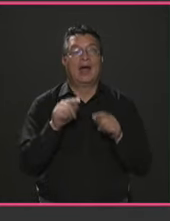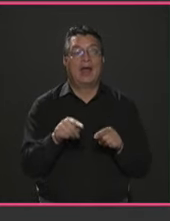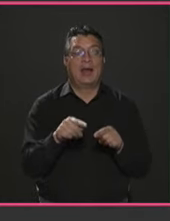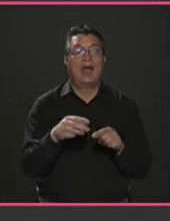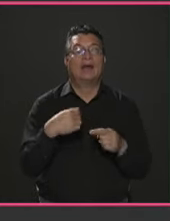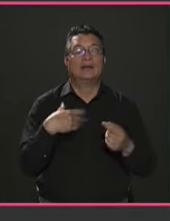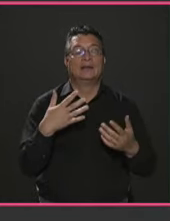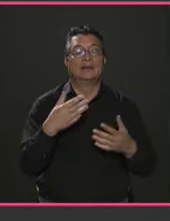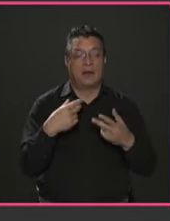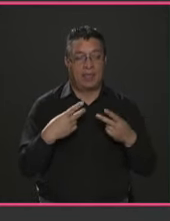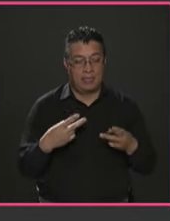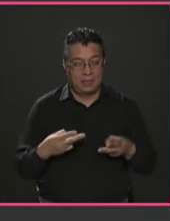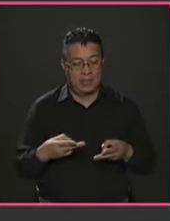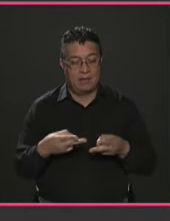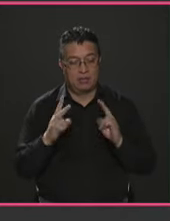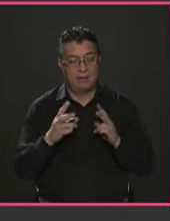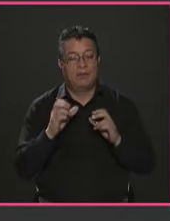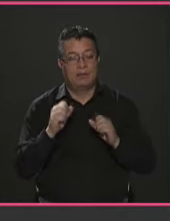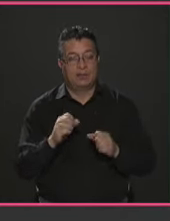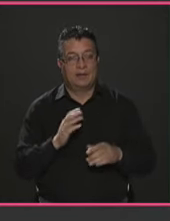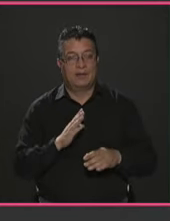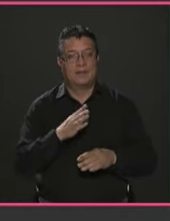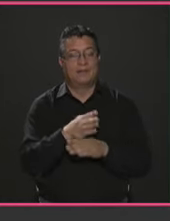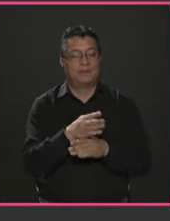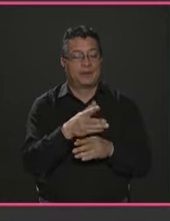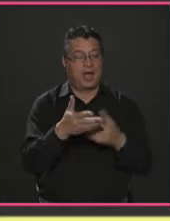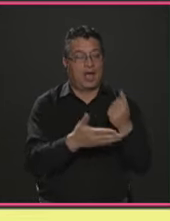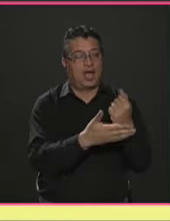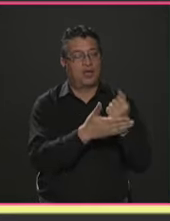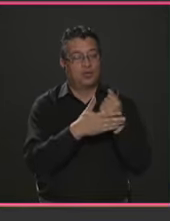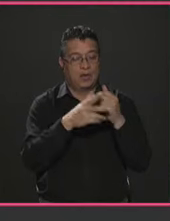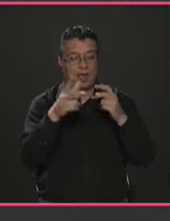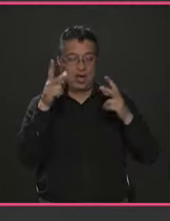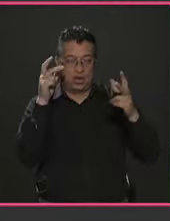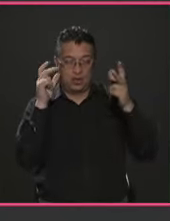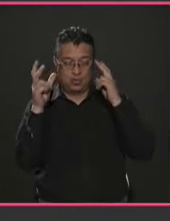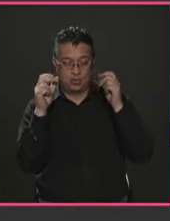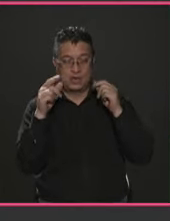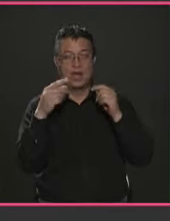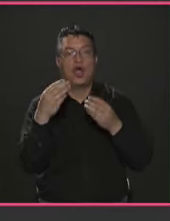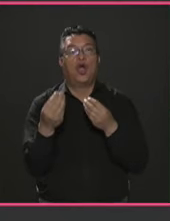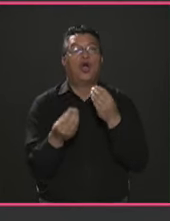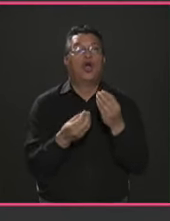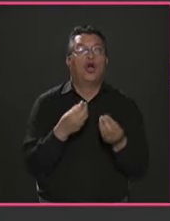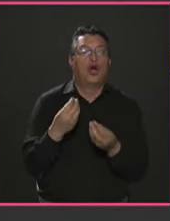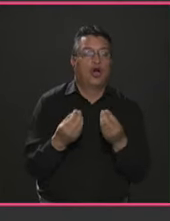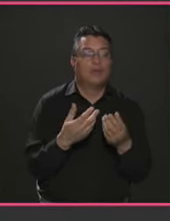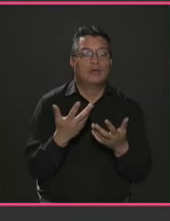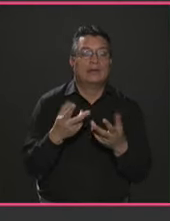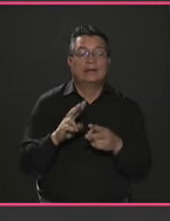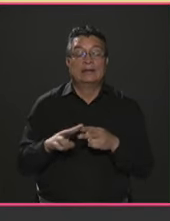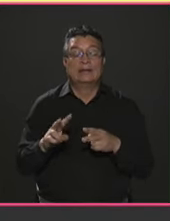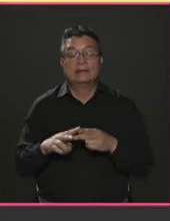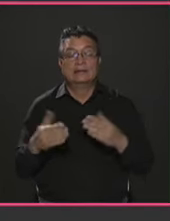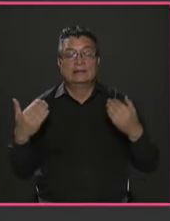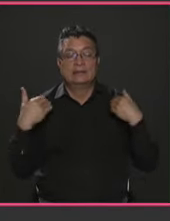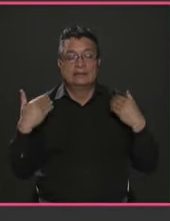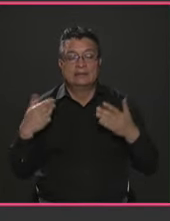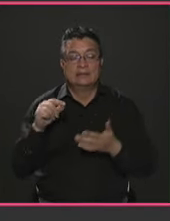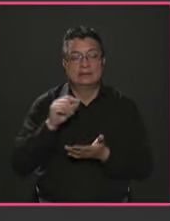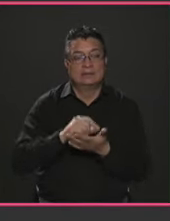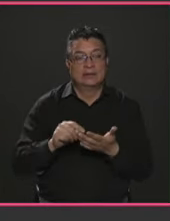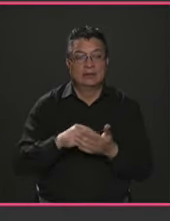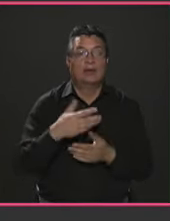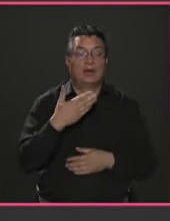si que están disponibles ahí para ayudarles y para escucharles Y también cómo van con los ejercicios las tareas también nos